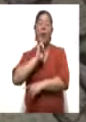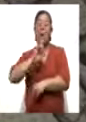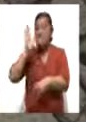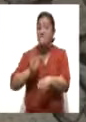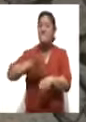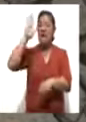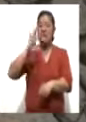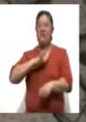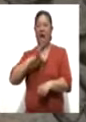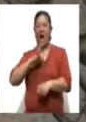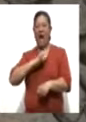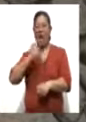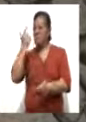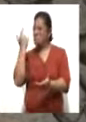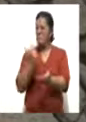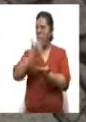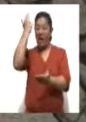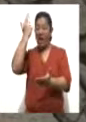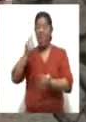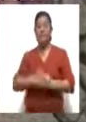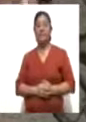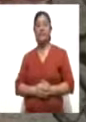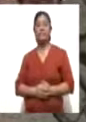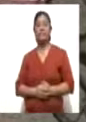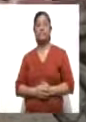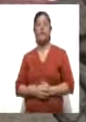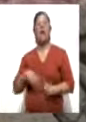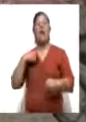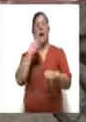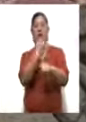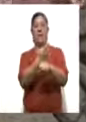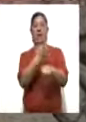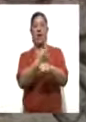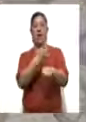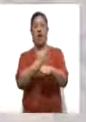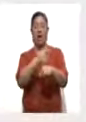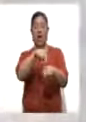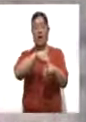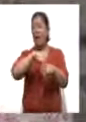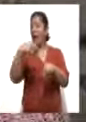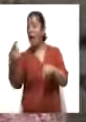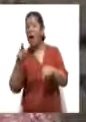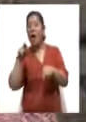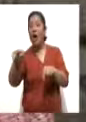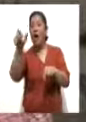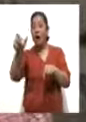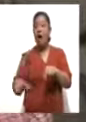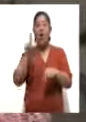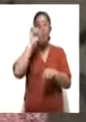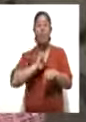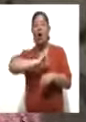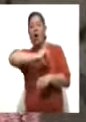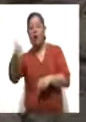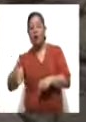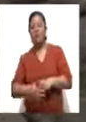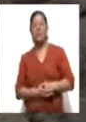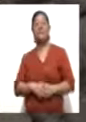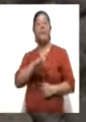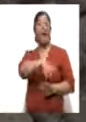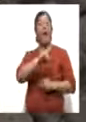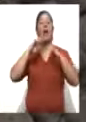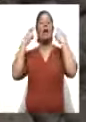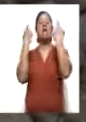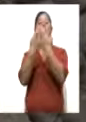resulta inverosímil que la violencia sea propiciada por otra mujer. En rueda de prensa efectuada este jueves,